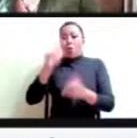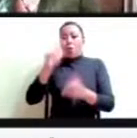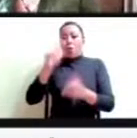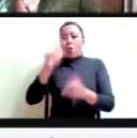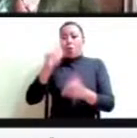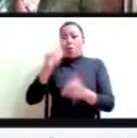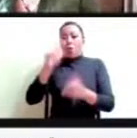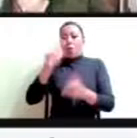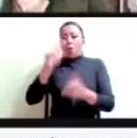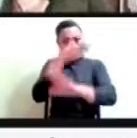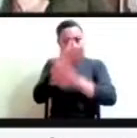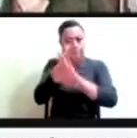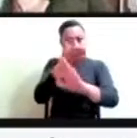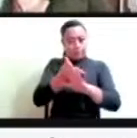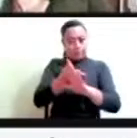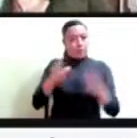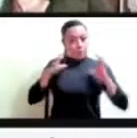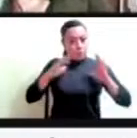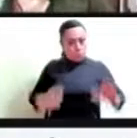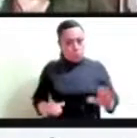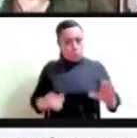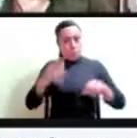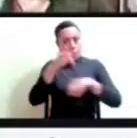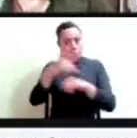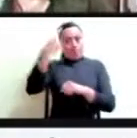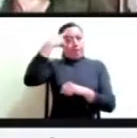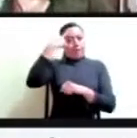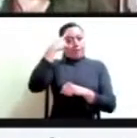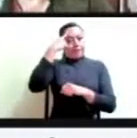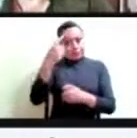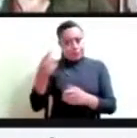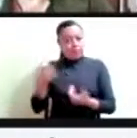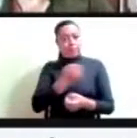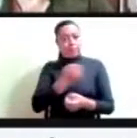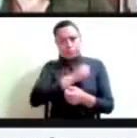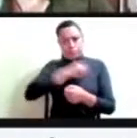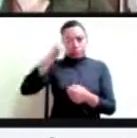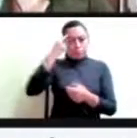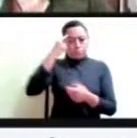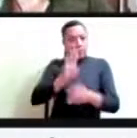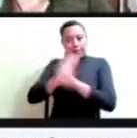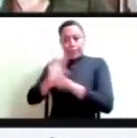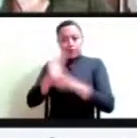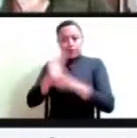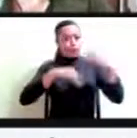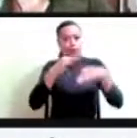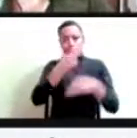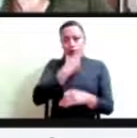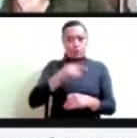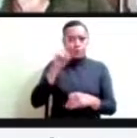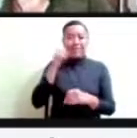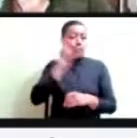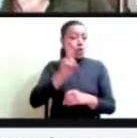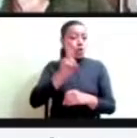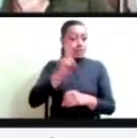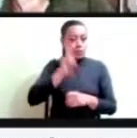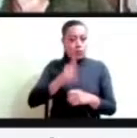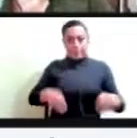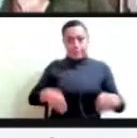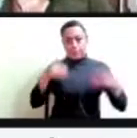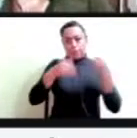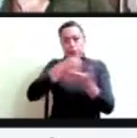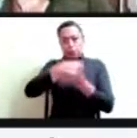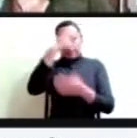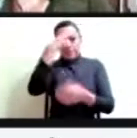nuestra integridad física y mental, y en beneficio de todas las mujeres que somos ciudadanas y residentes de esta ciudad,